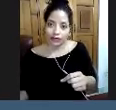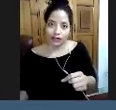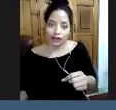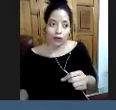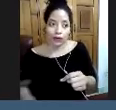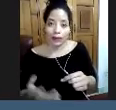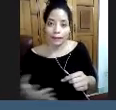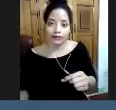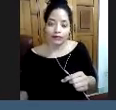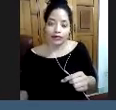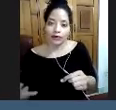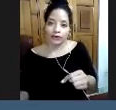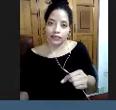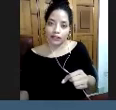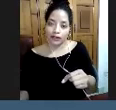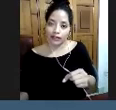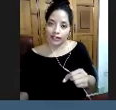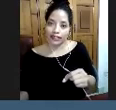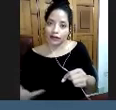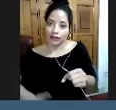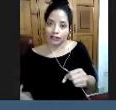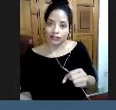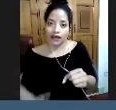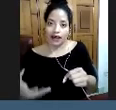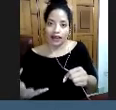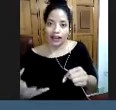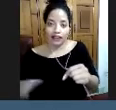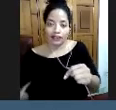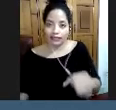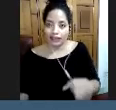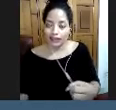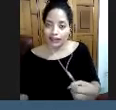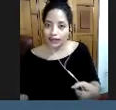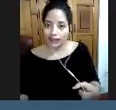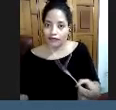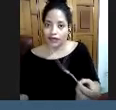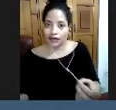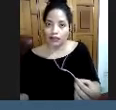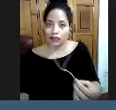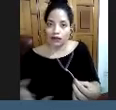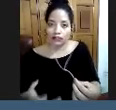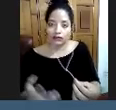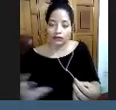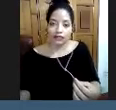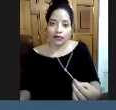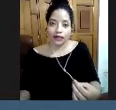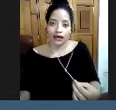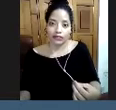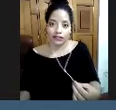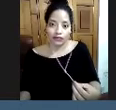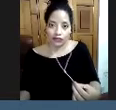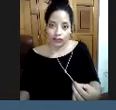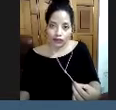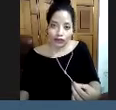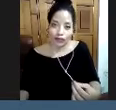todos? ¿Cuántas personas, cuántos niños y cuántas niñas, cuántos adolescentes quedan fuera, ¿no? Cuando sabemos que hay